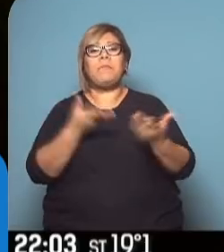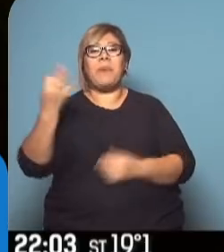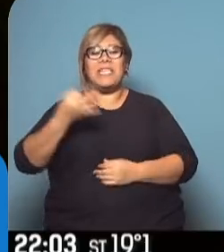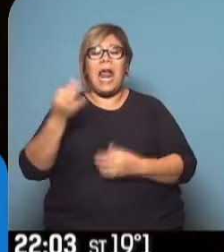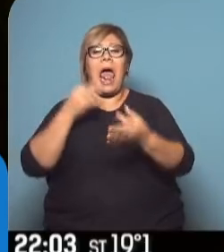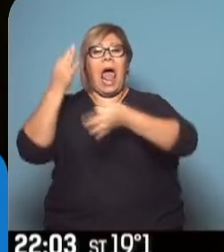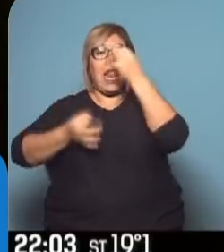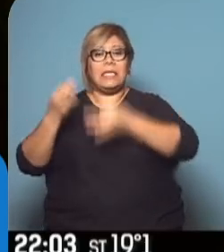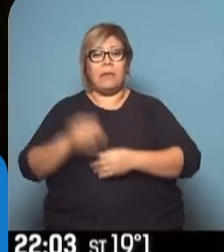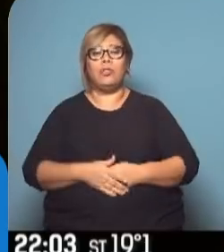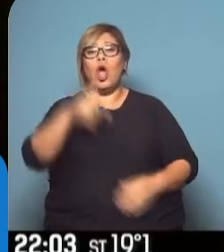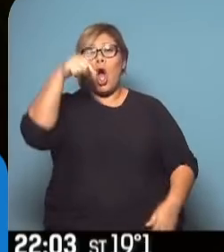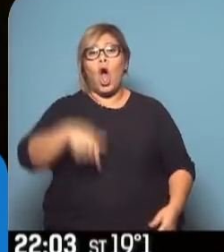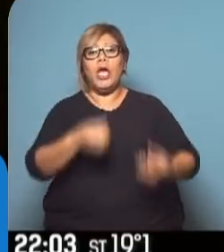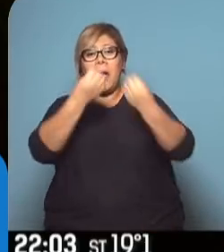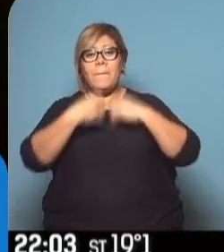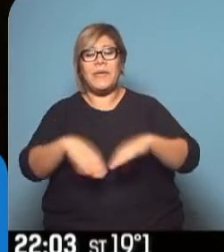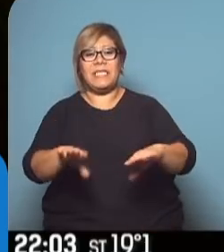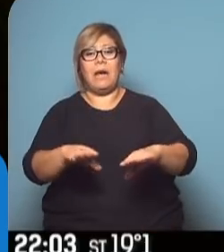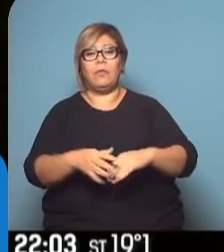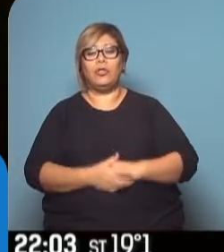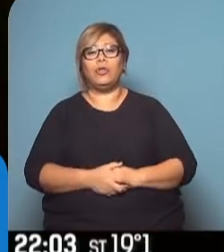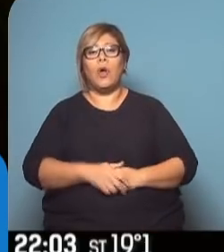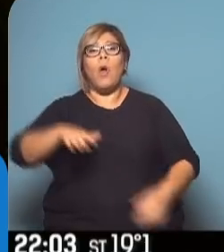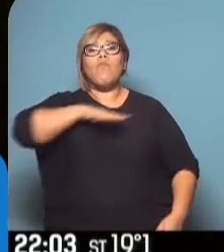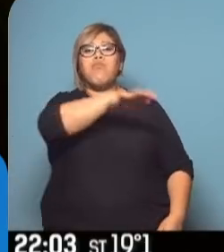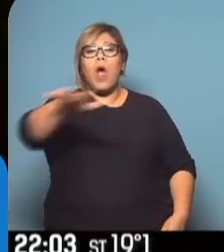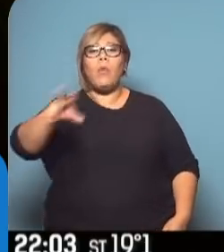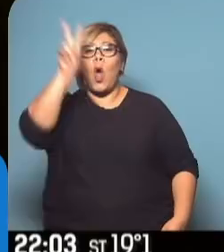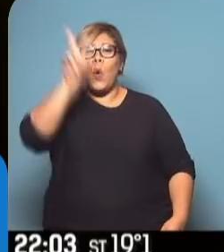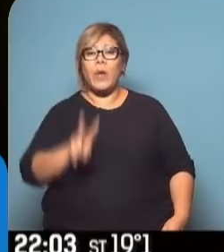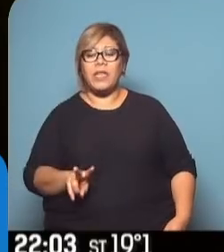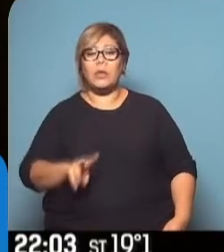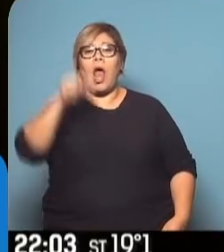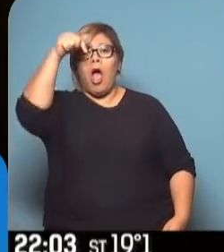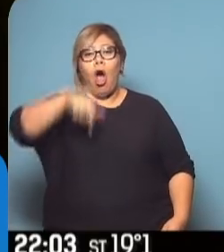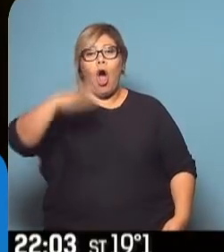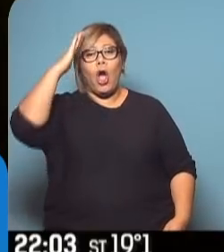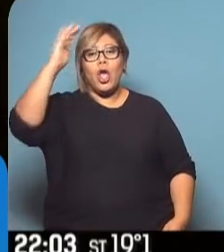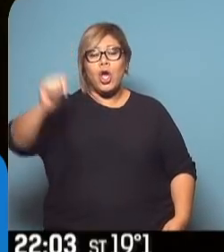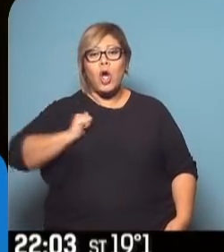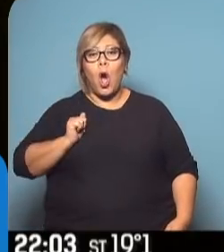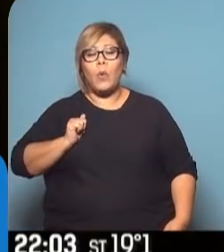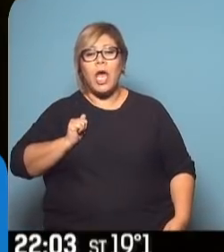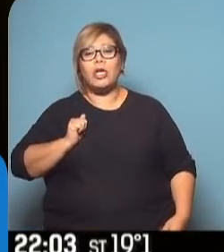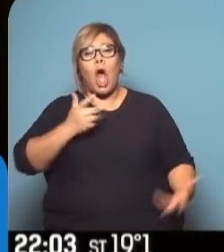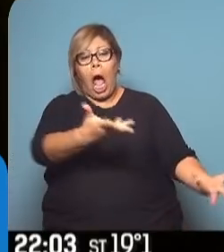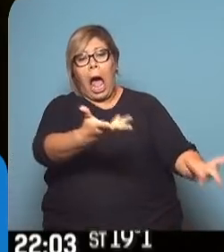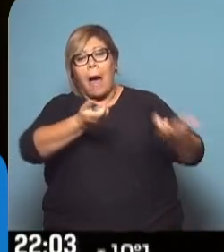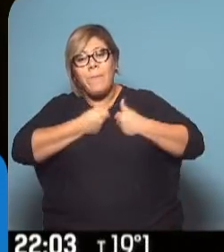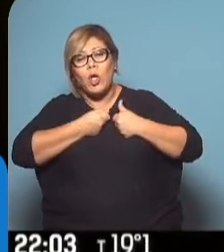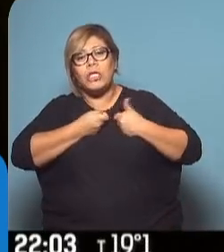empezó hoy. Contamos con el pueblo de Venezuela. Hoy las Fuerzas Armadas claramente están del lado del